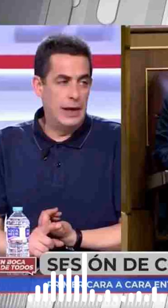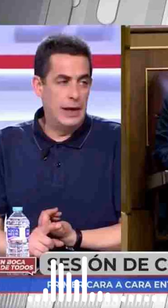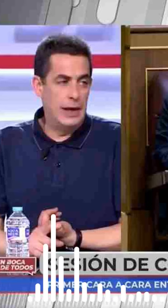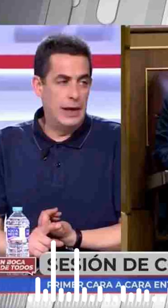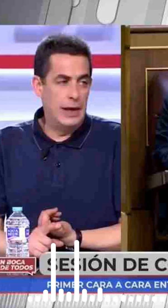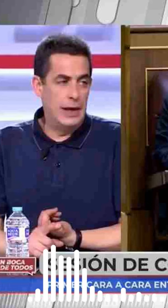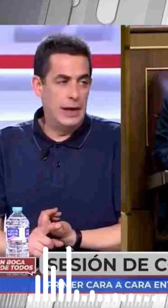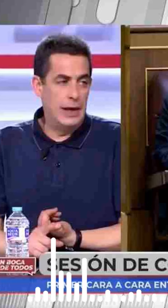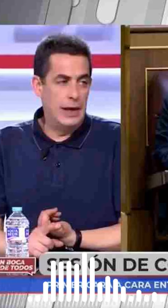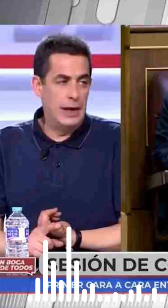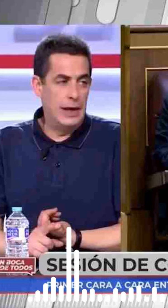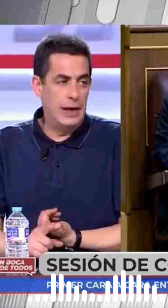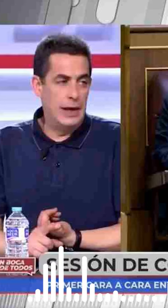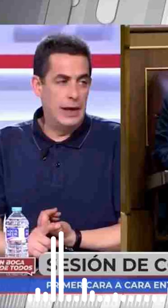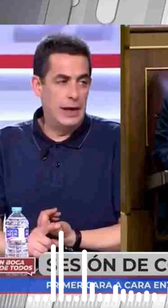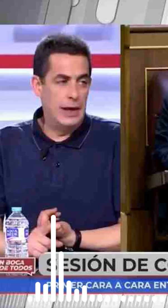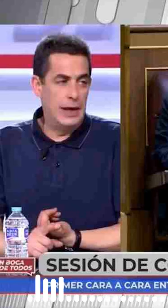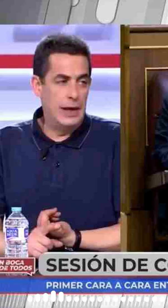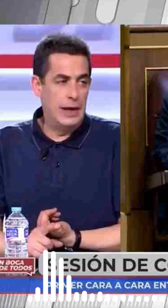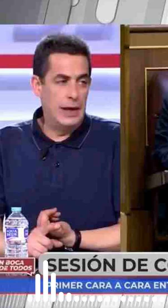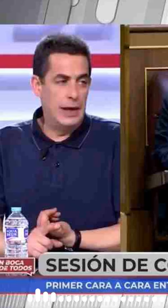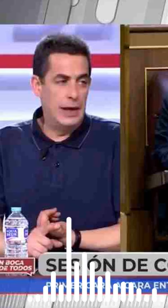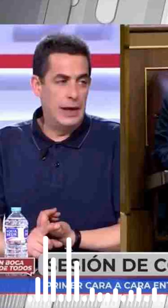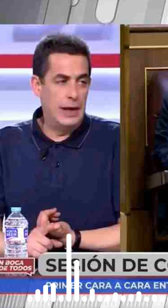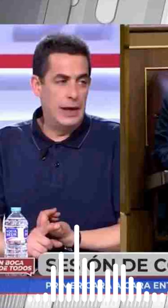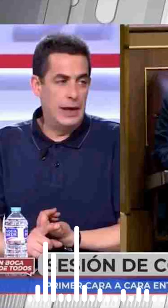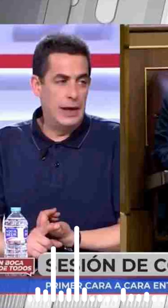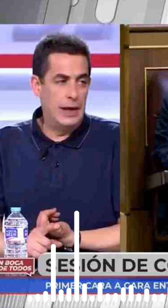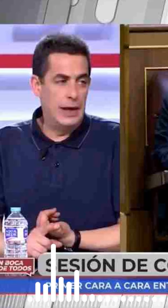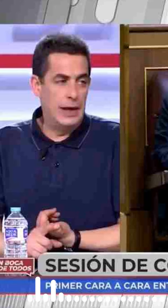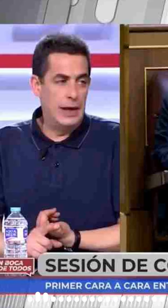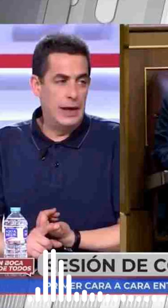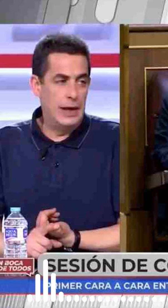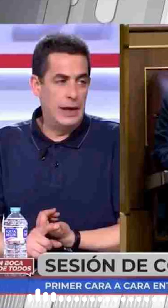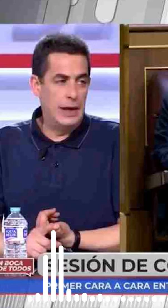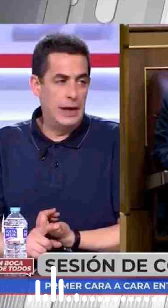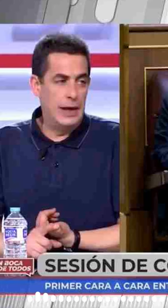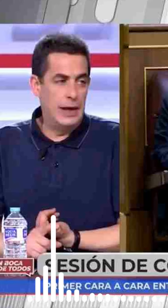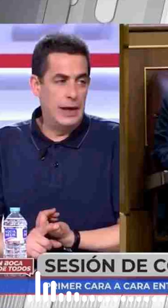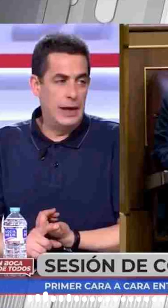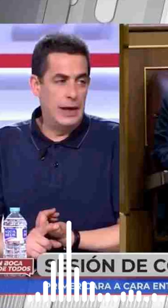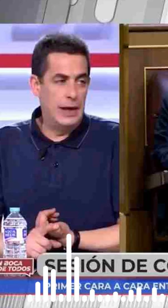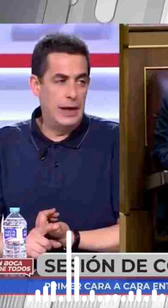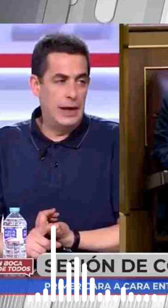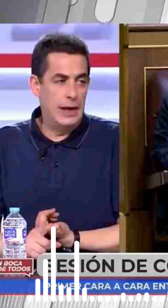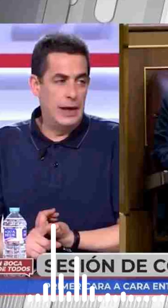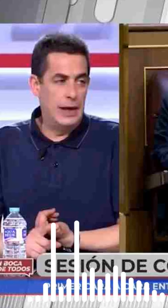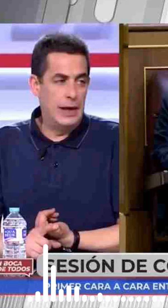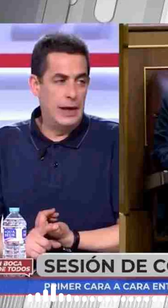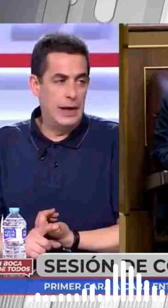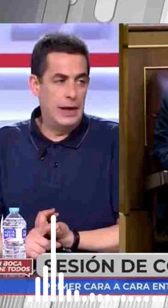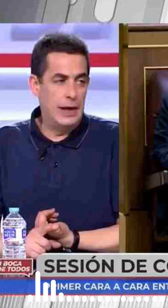que me preocupa como periodista, como ciudadano y como demócrata es que el presidente del gobierno no responde a nada, no da ninguna aclaración y ha anunciado